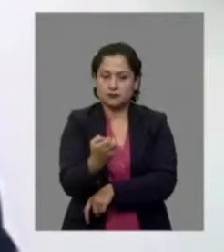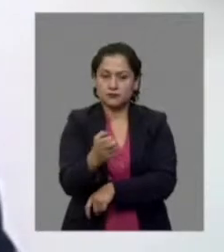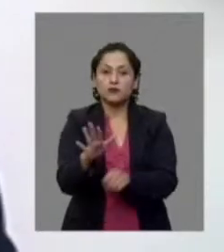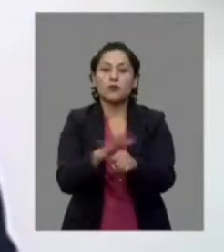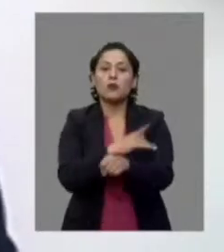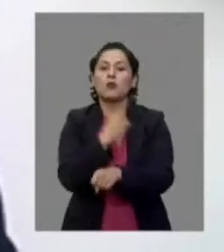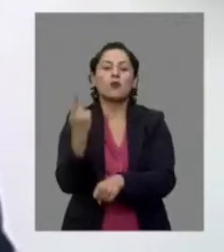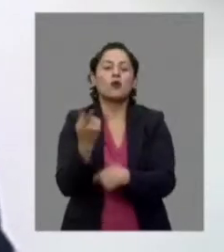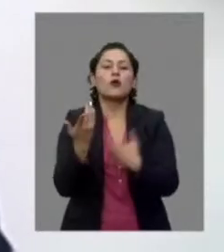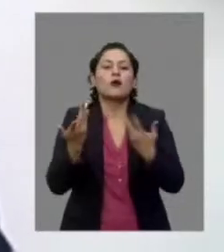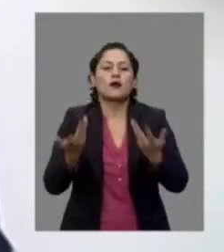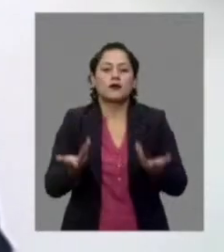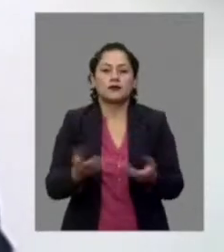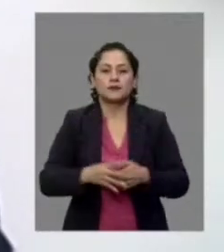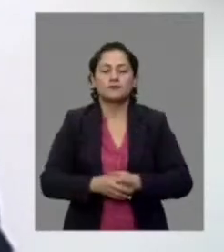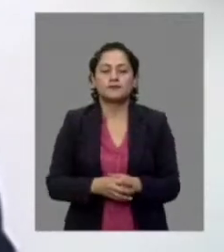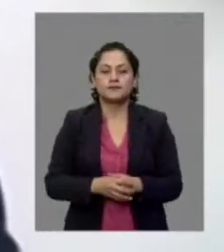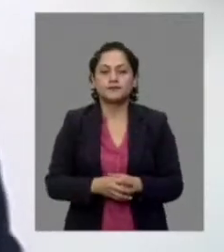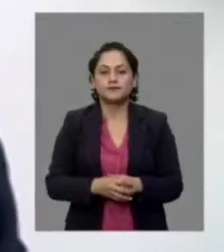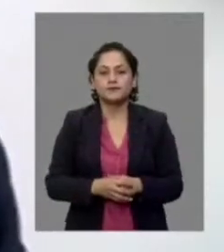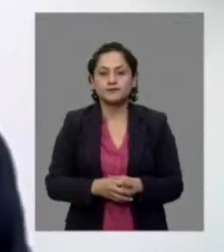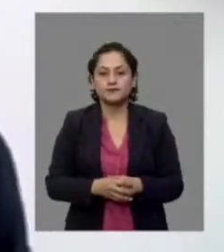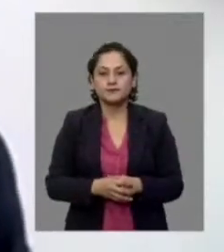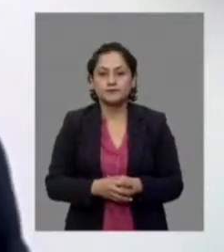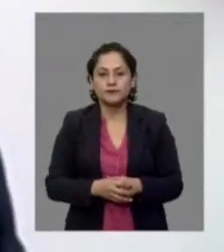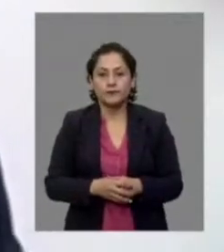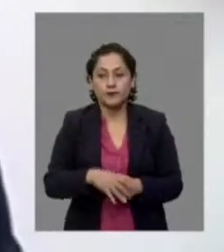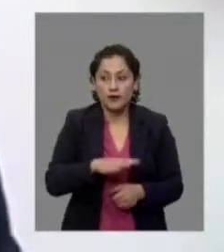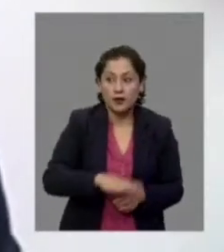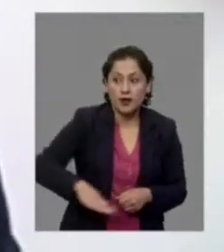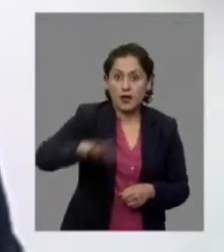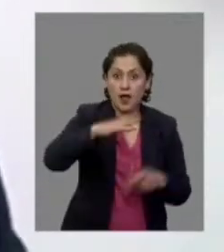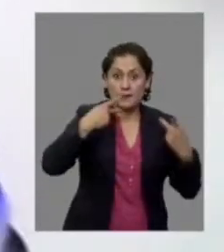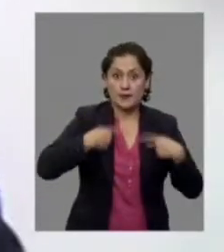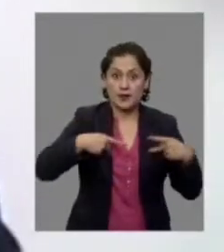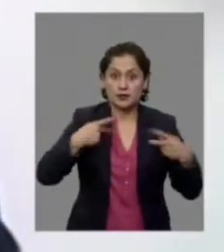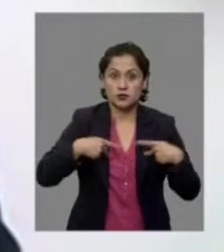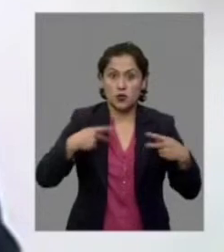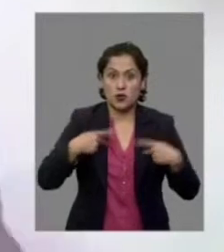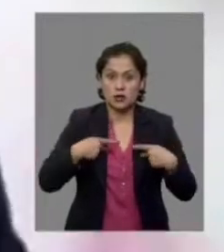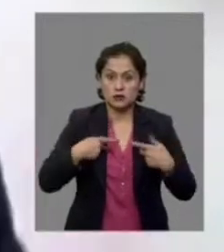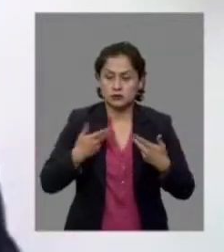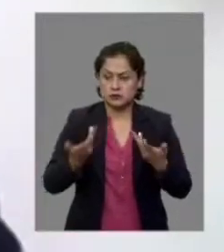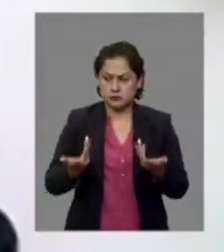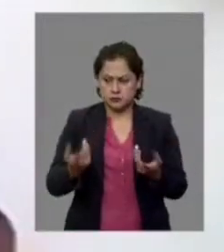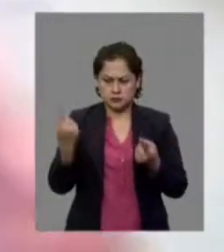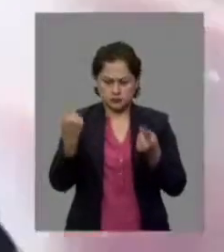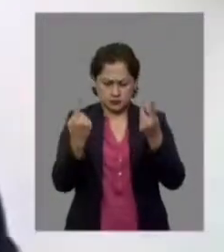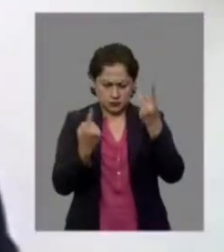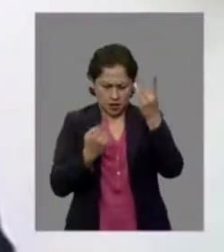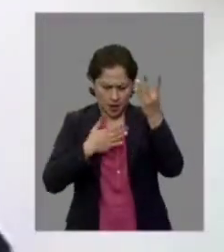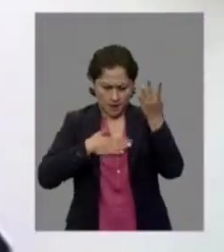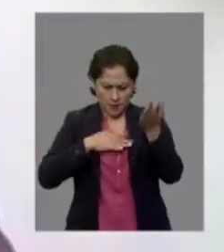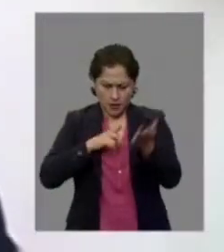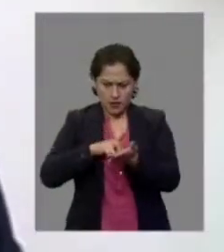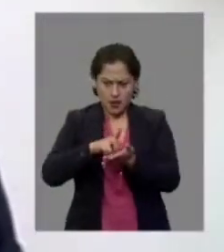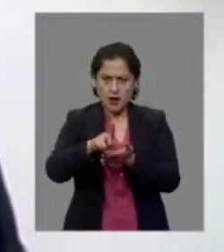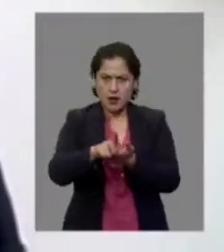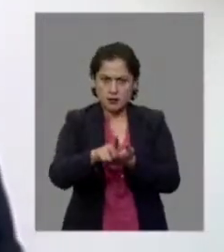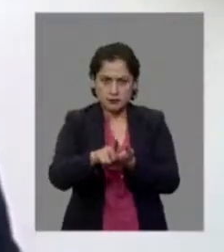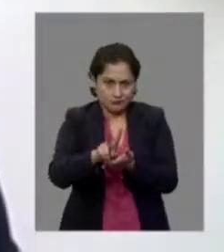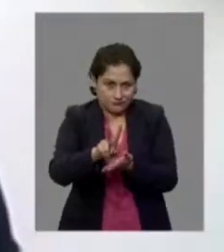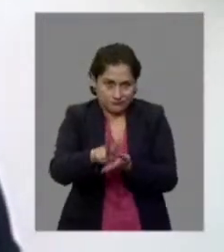real es esta, la satisfacción de estos derechos difusos, derechos amplios y